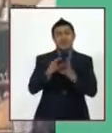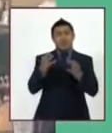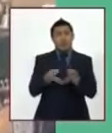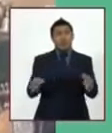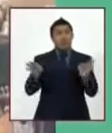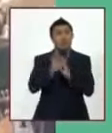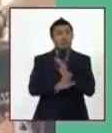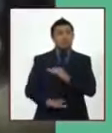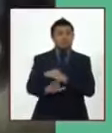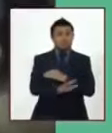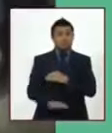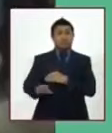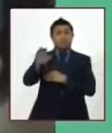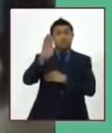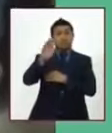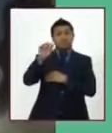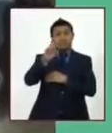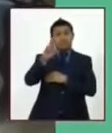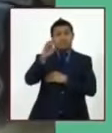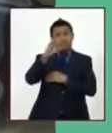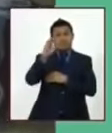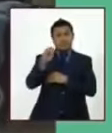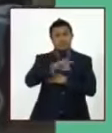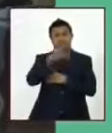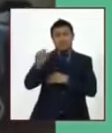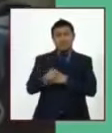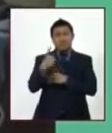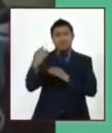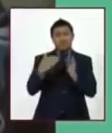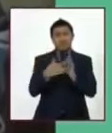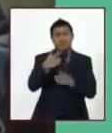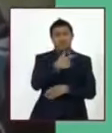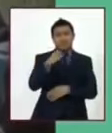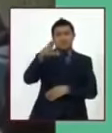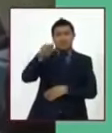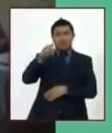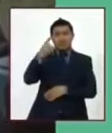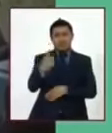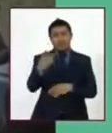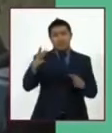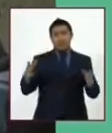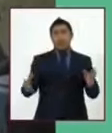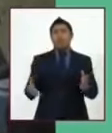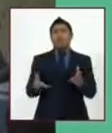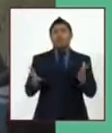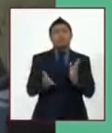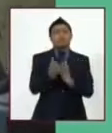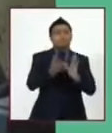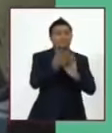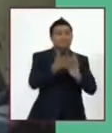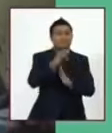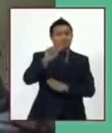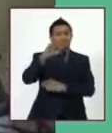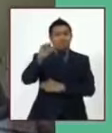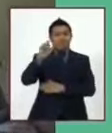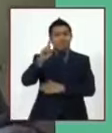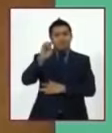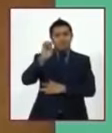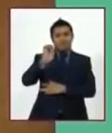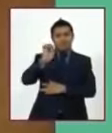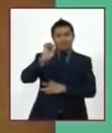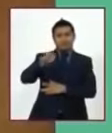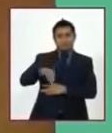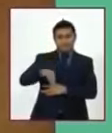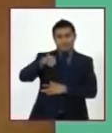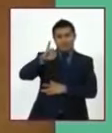importantes del barroco. Y luego nos vamos a 1781 con la fundación de la Academia, que en una segunda instancia te trataré